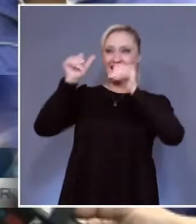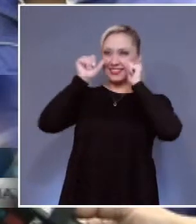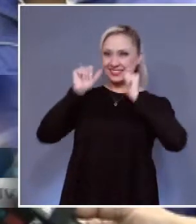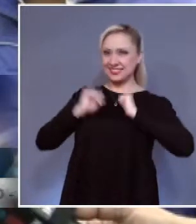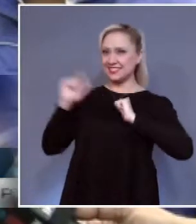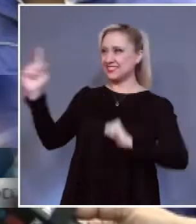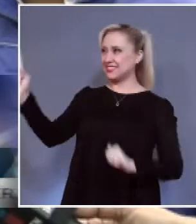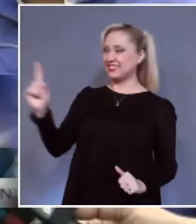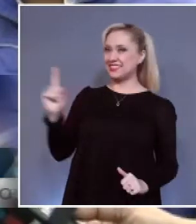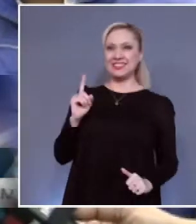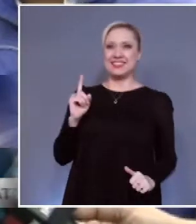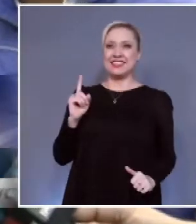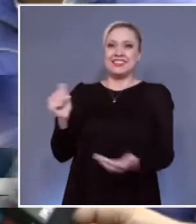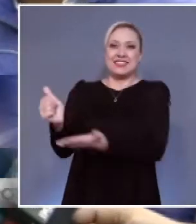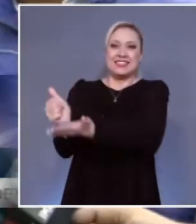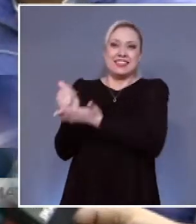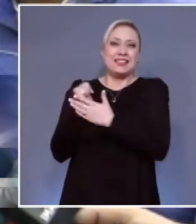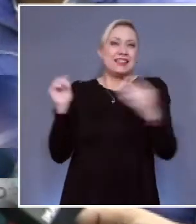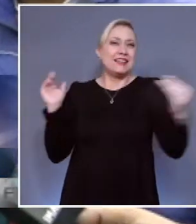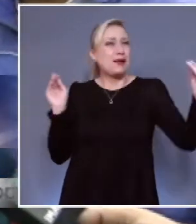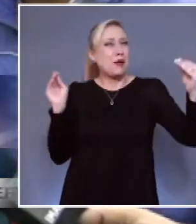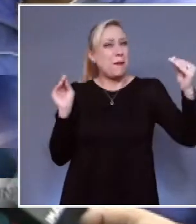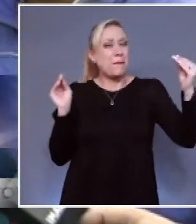la oportunidad de volver a regresar con mis hijos,